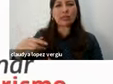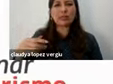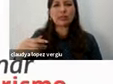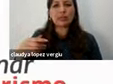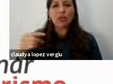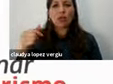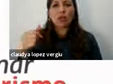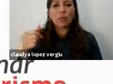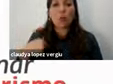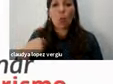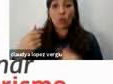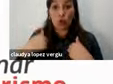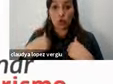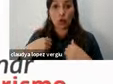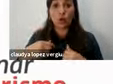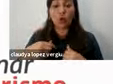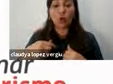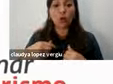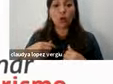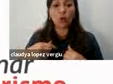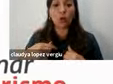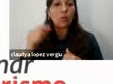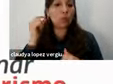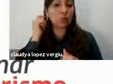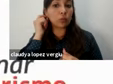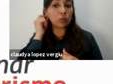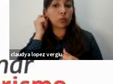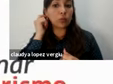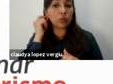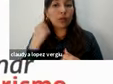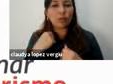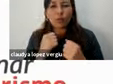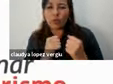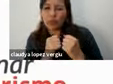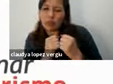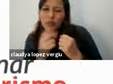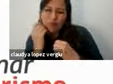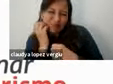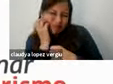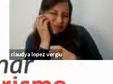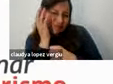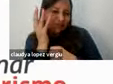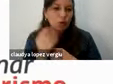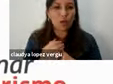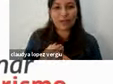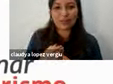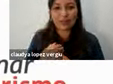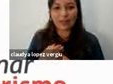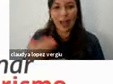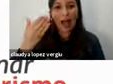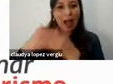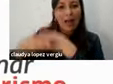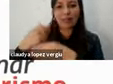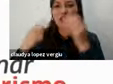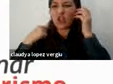mi parte, yo era una mujer que tenía timidez, tenía vergüenza, a la vez no quería